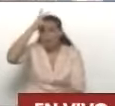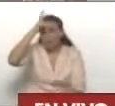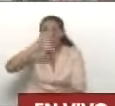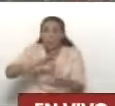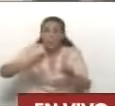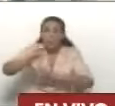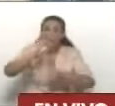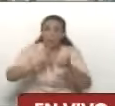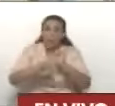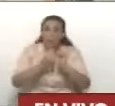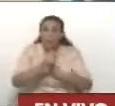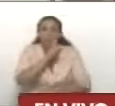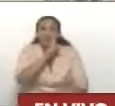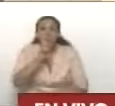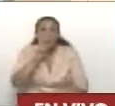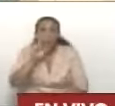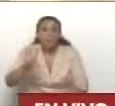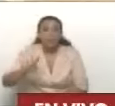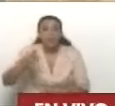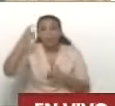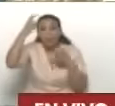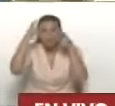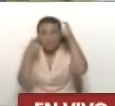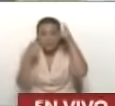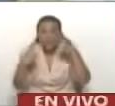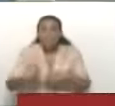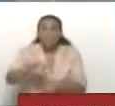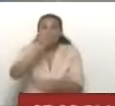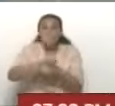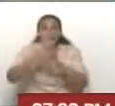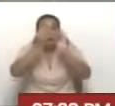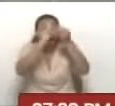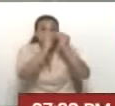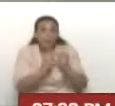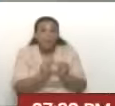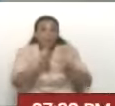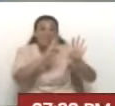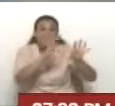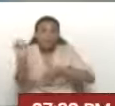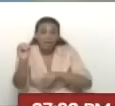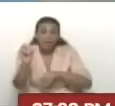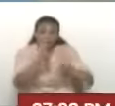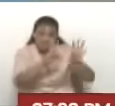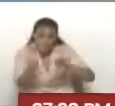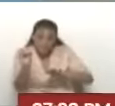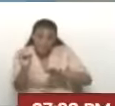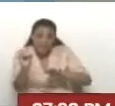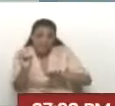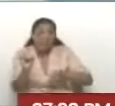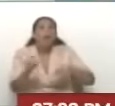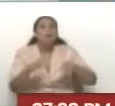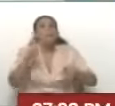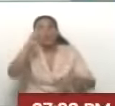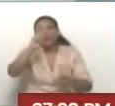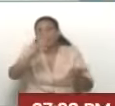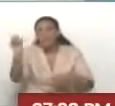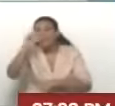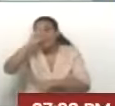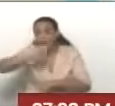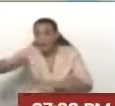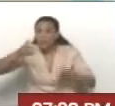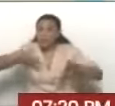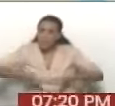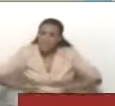cultural. Le pusimos el nombre de Hugo Chávez y es la primera obra de las 70 por los 70 años